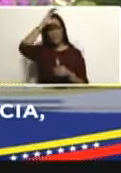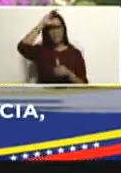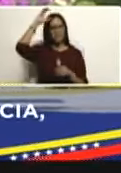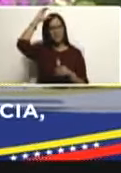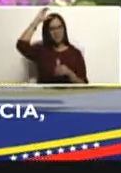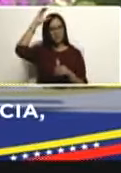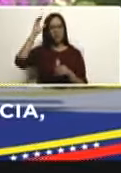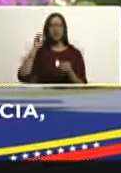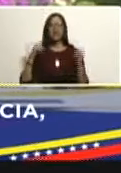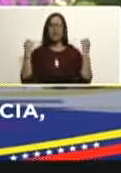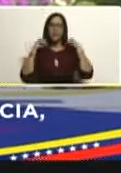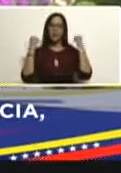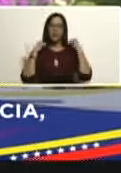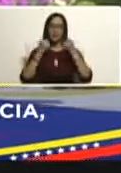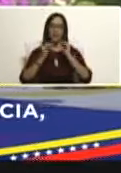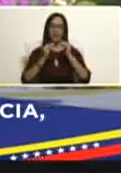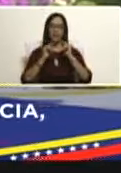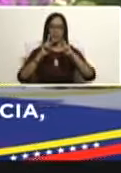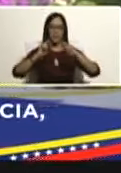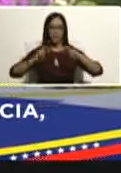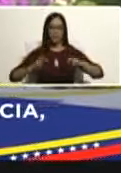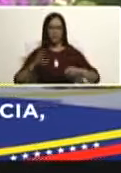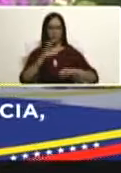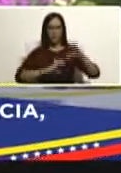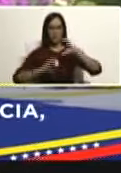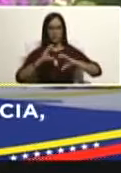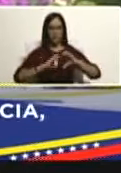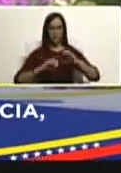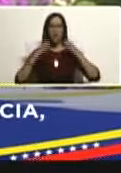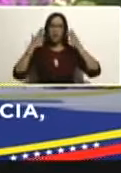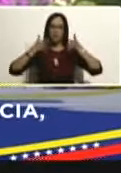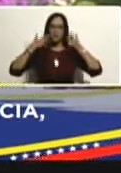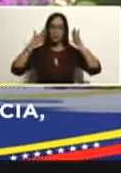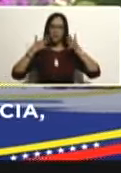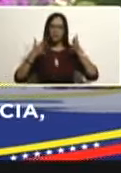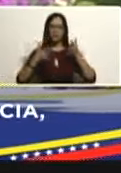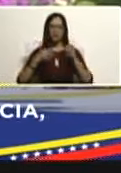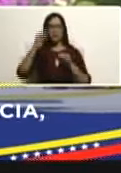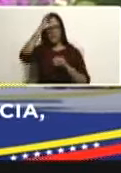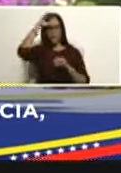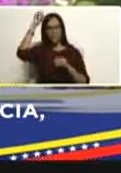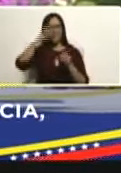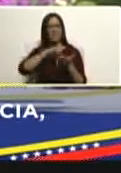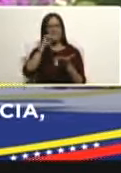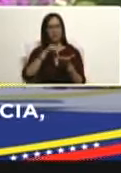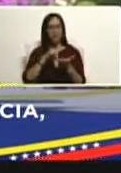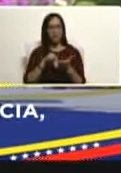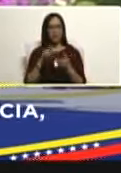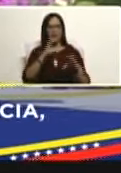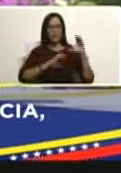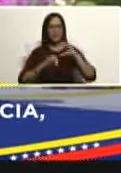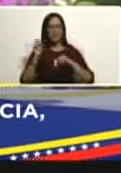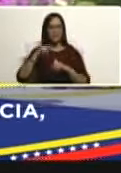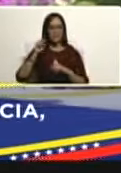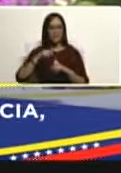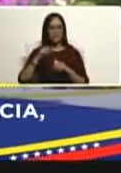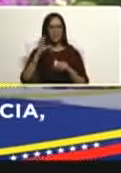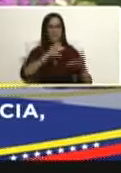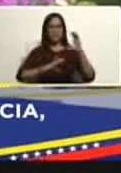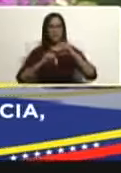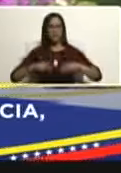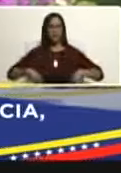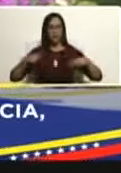en el ejercicio ético de la investigación científica, en la formación del talento nacional para la ciencia necesaria, para la ciencia para la